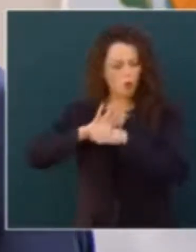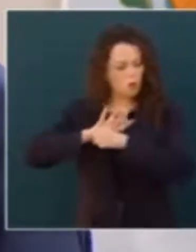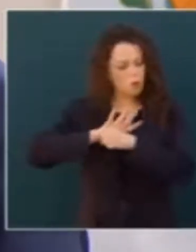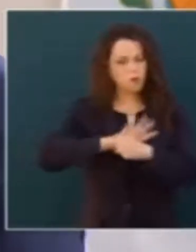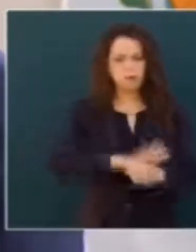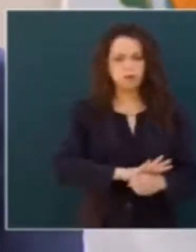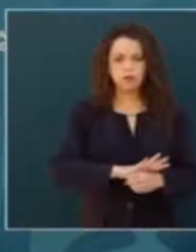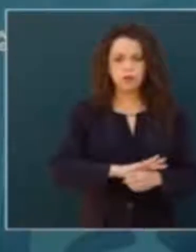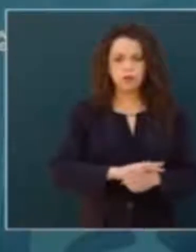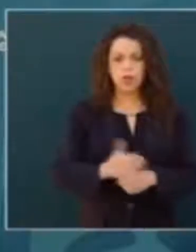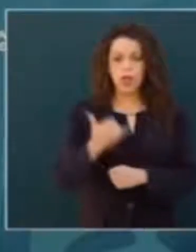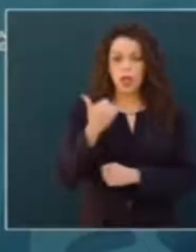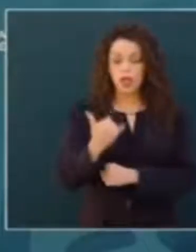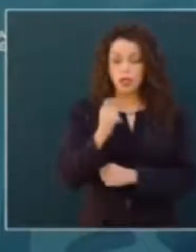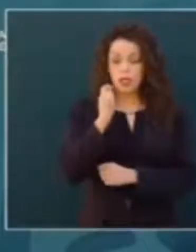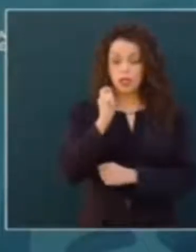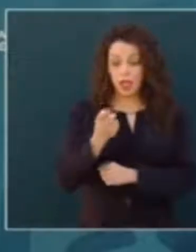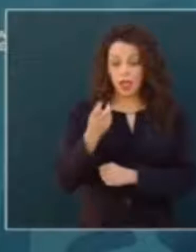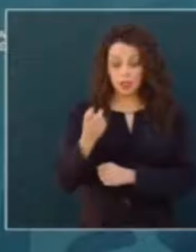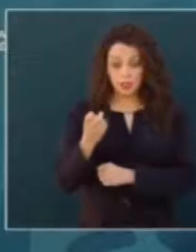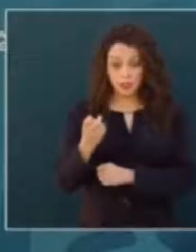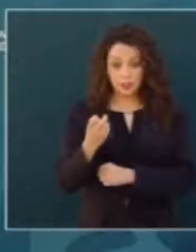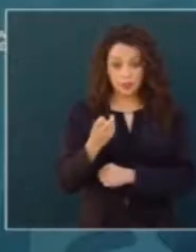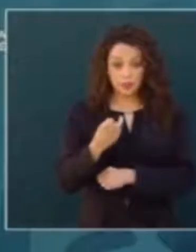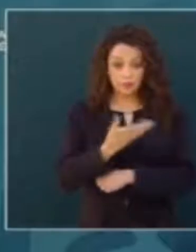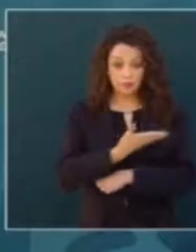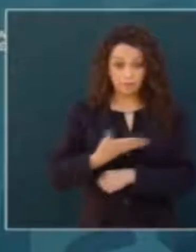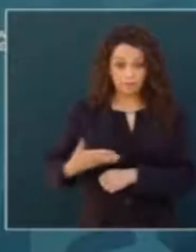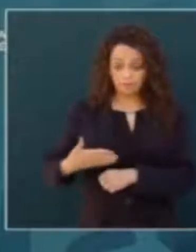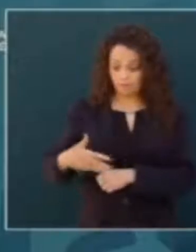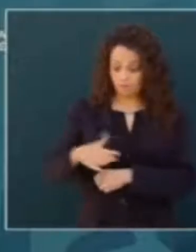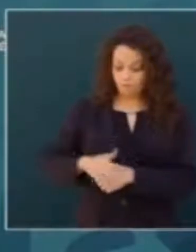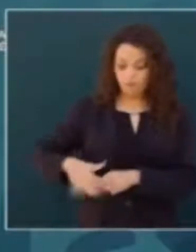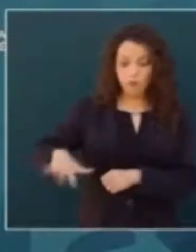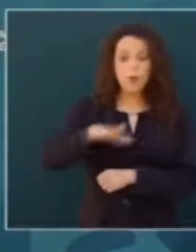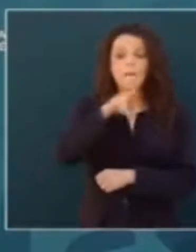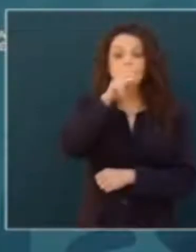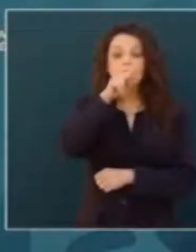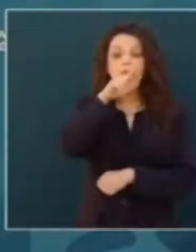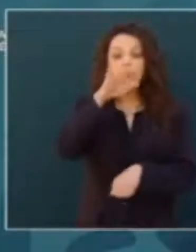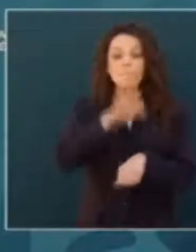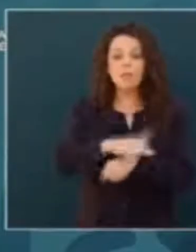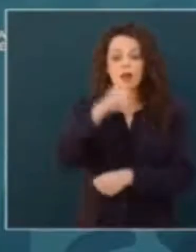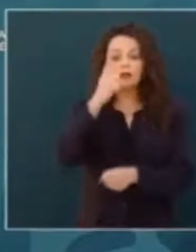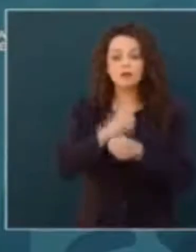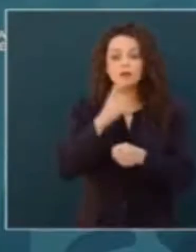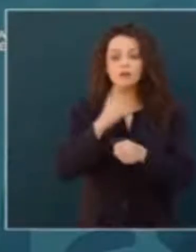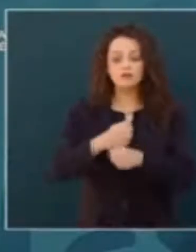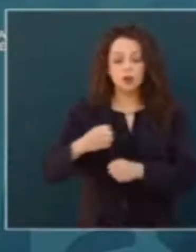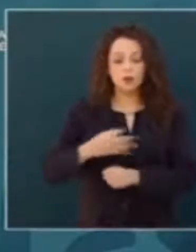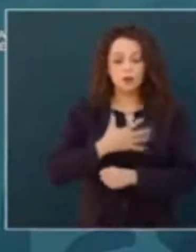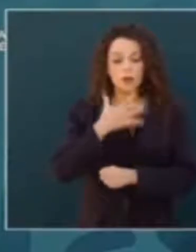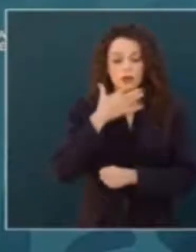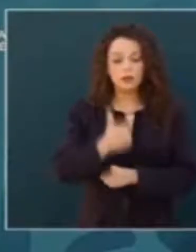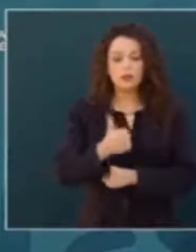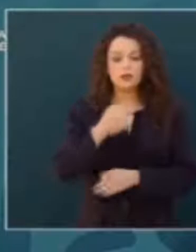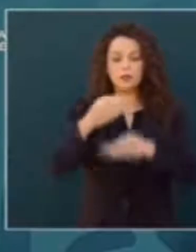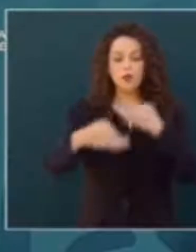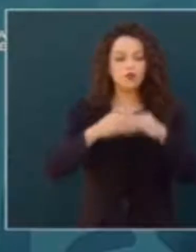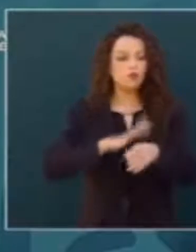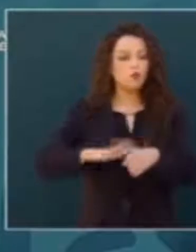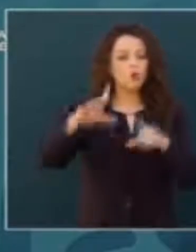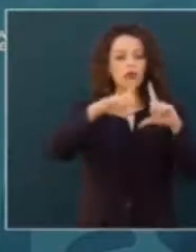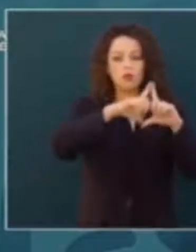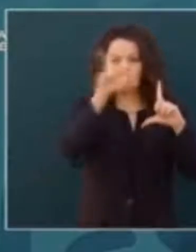fin último el bienestar de la población. Por eso,